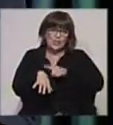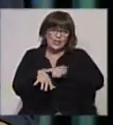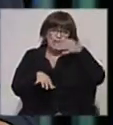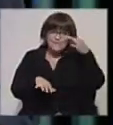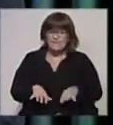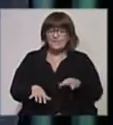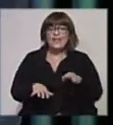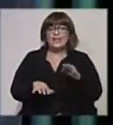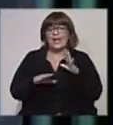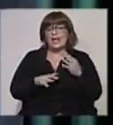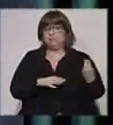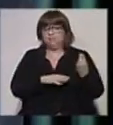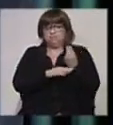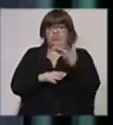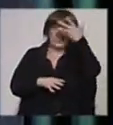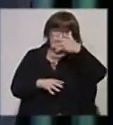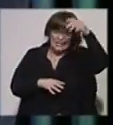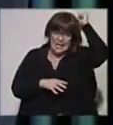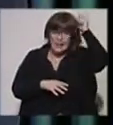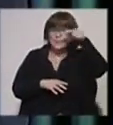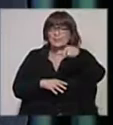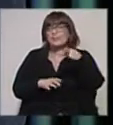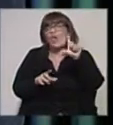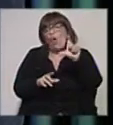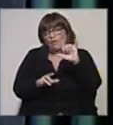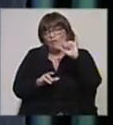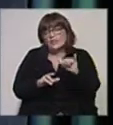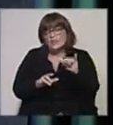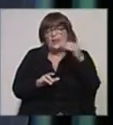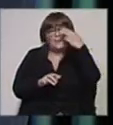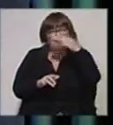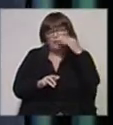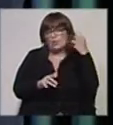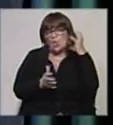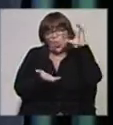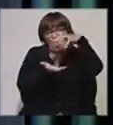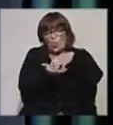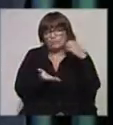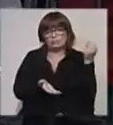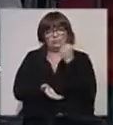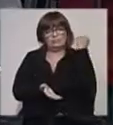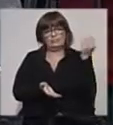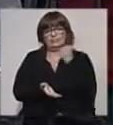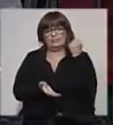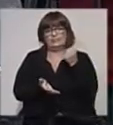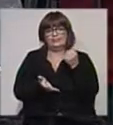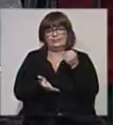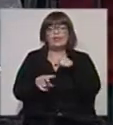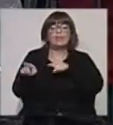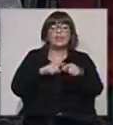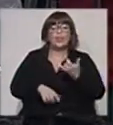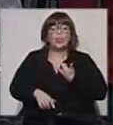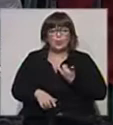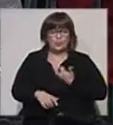cuando asume Trump y obviamente que México era un punto importante de lo que iba a ser el gobierno